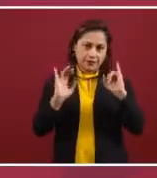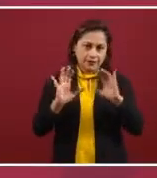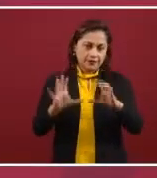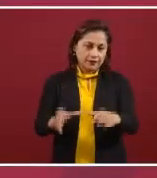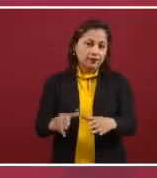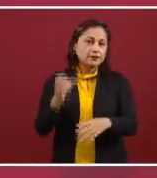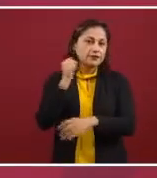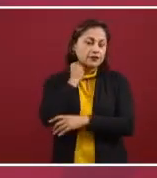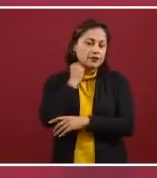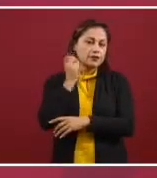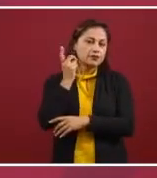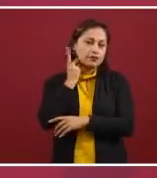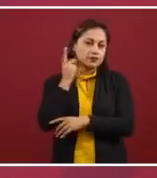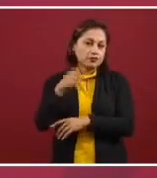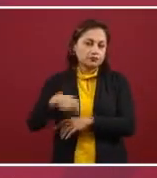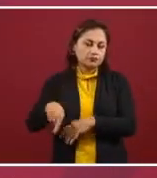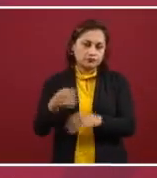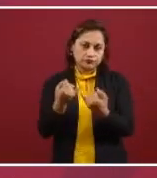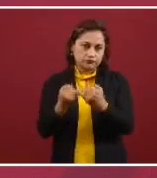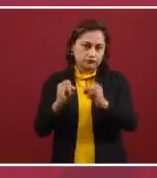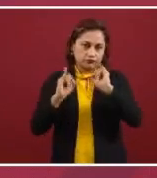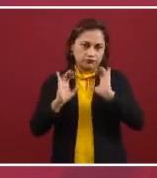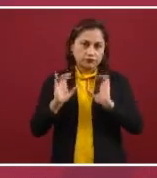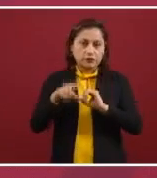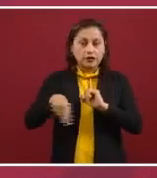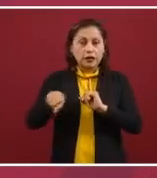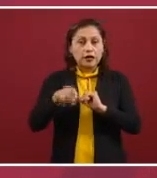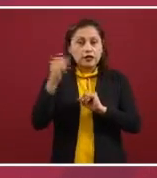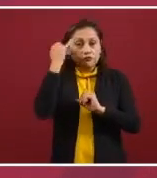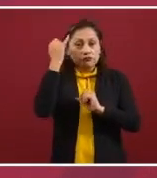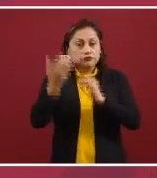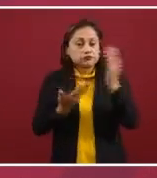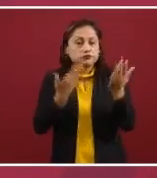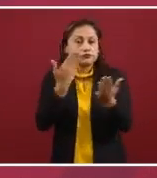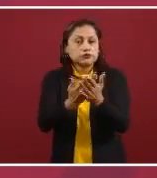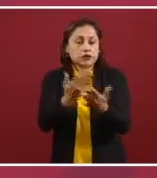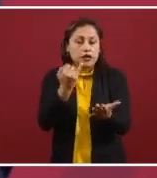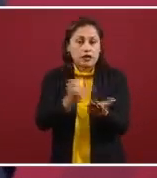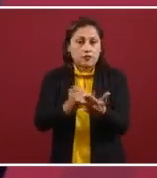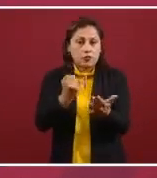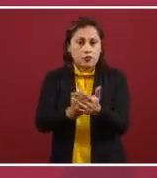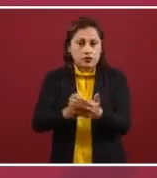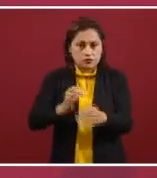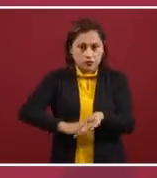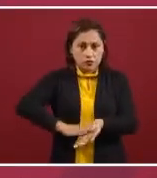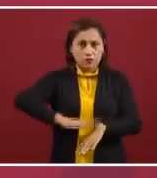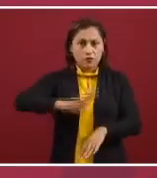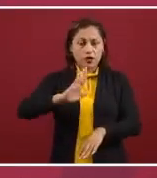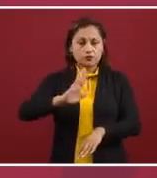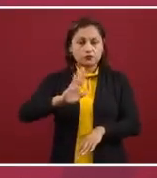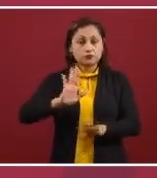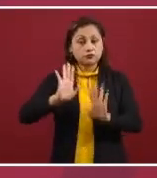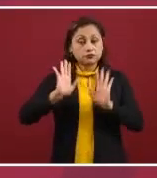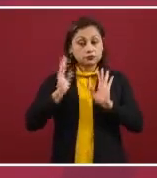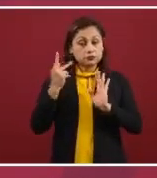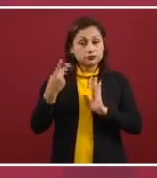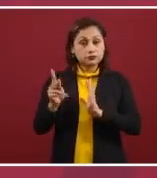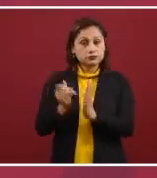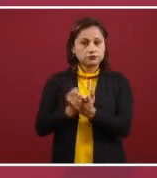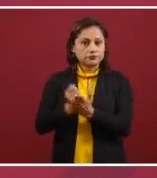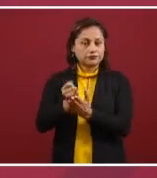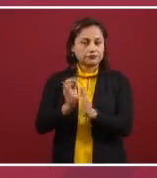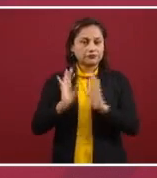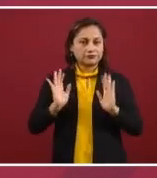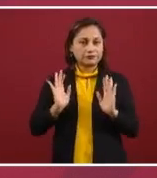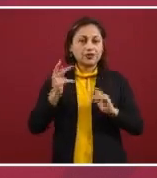legislativo, hayan planteado aumentar los impuestos, pero la política del Ejecutivo es